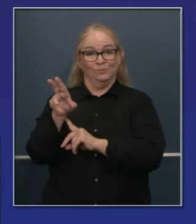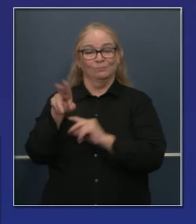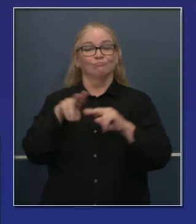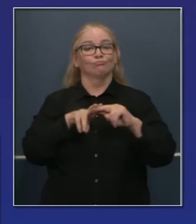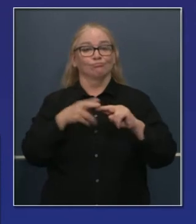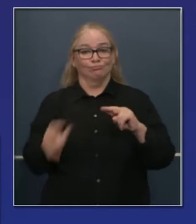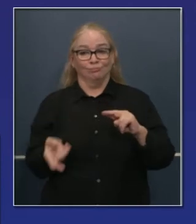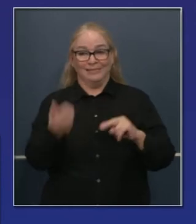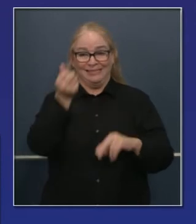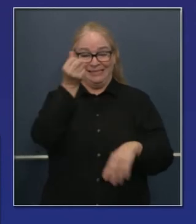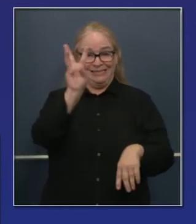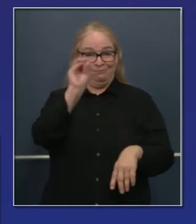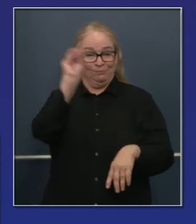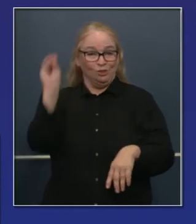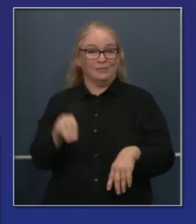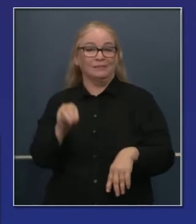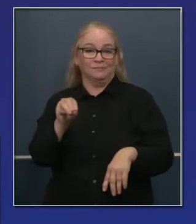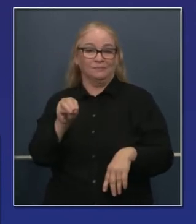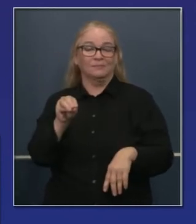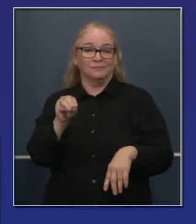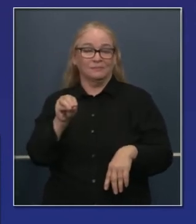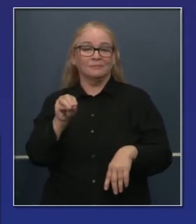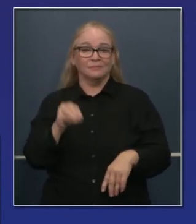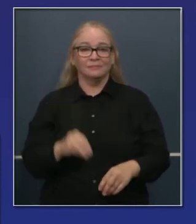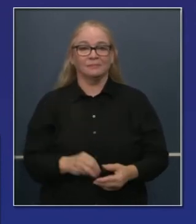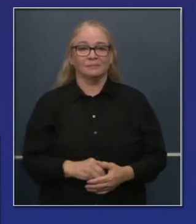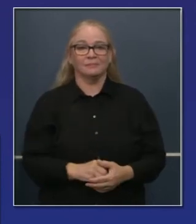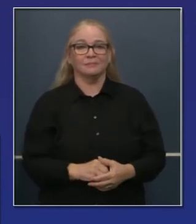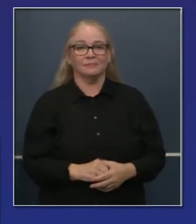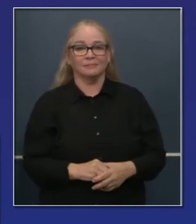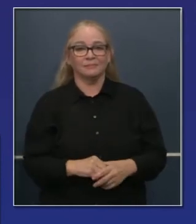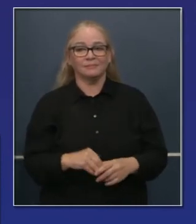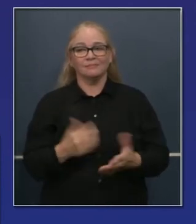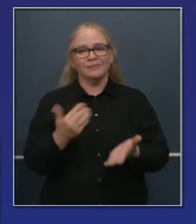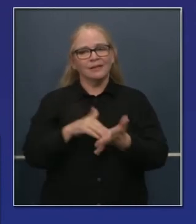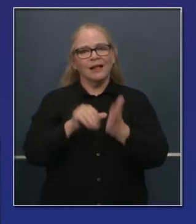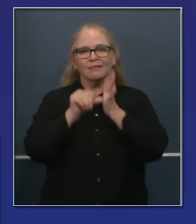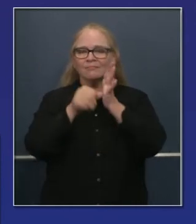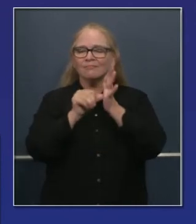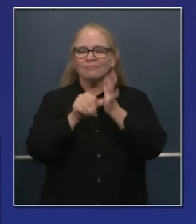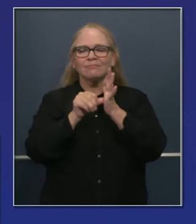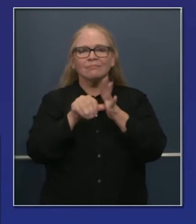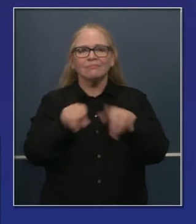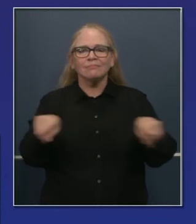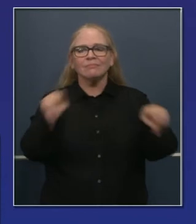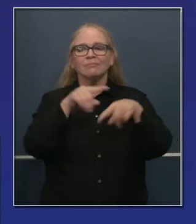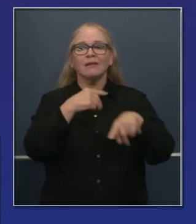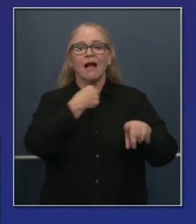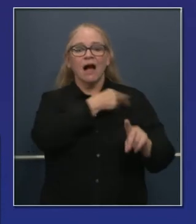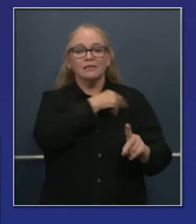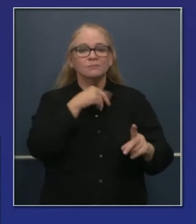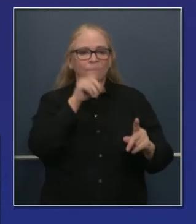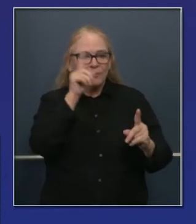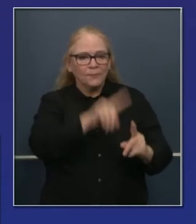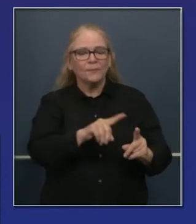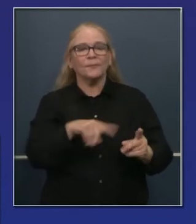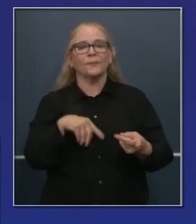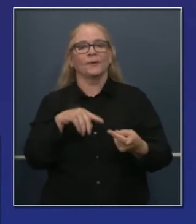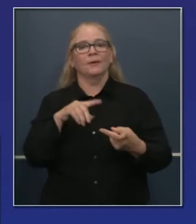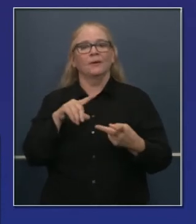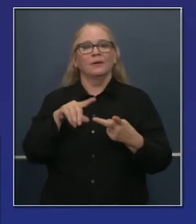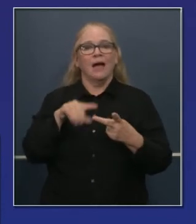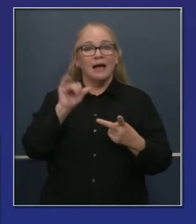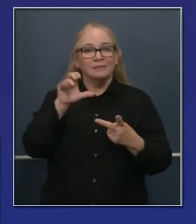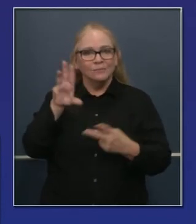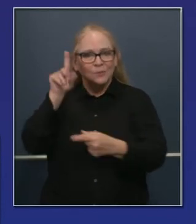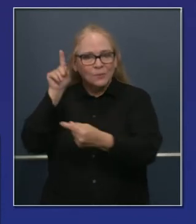16% en un periodo de dos semanas reitero hospitalizaciones también ingresos a unidades de cuidados intensivos